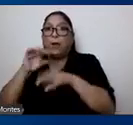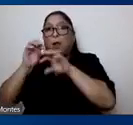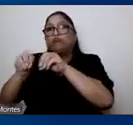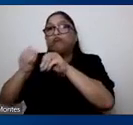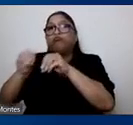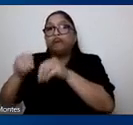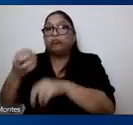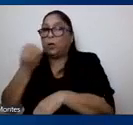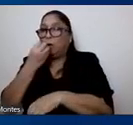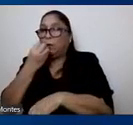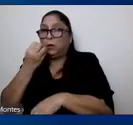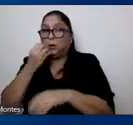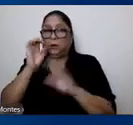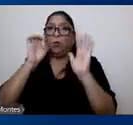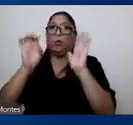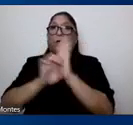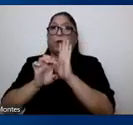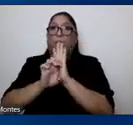por ejemplo.